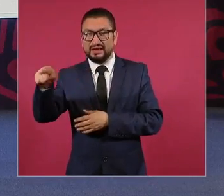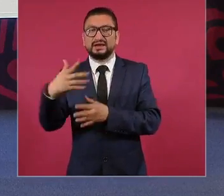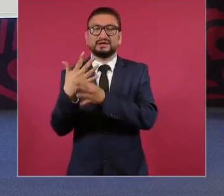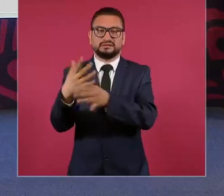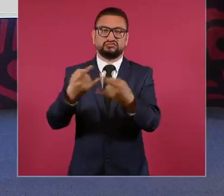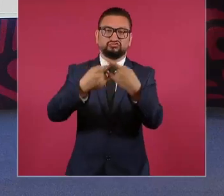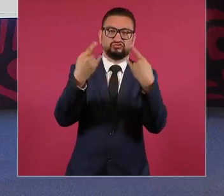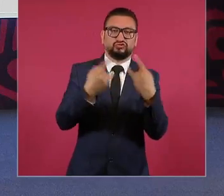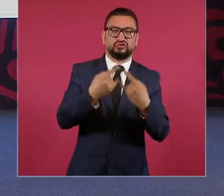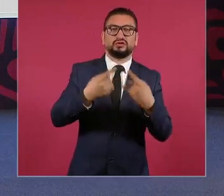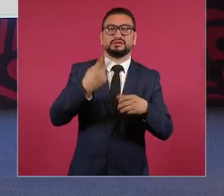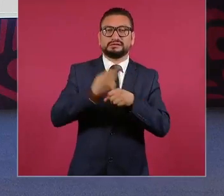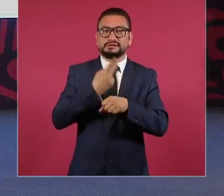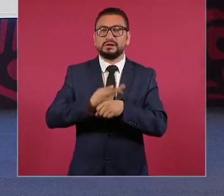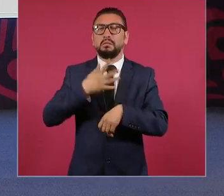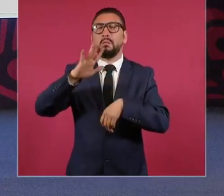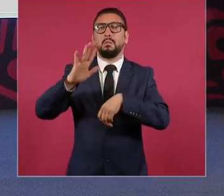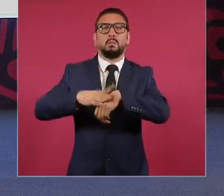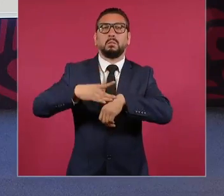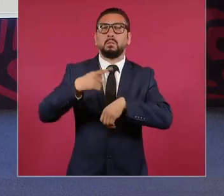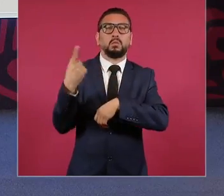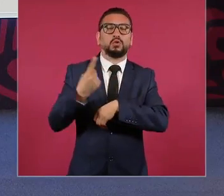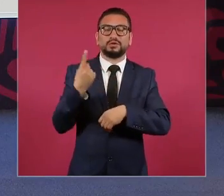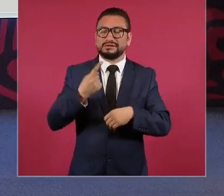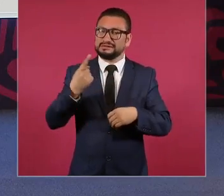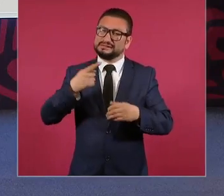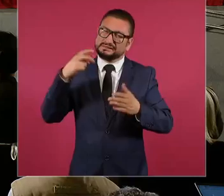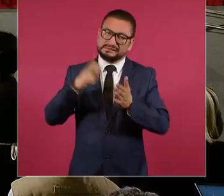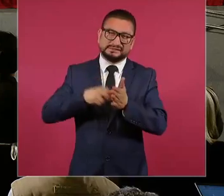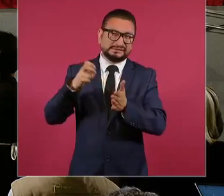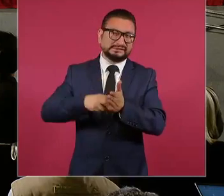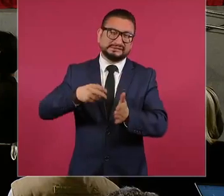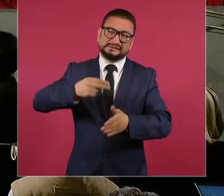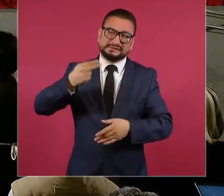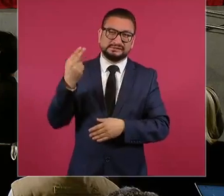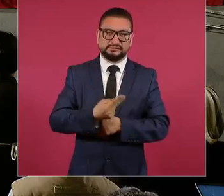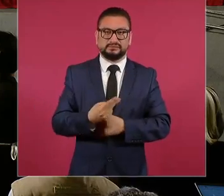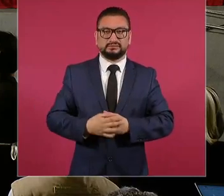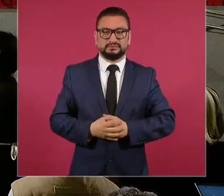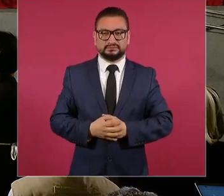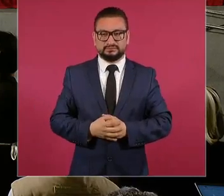que dan cuenta del por qué la necesidad de esta reforma.